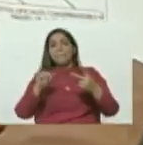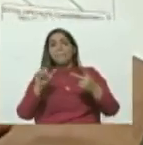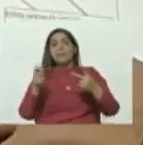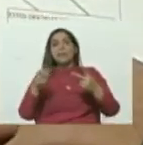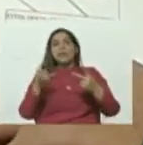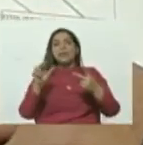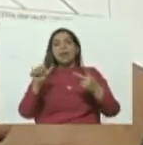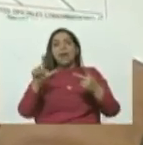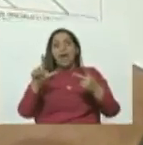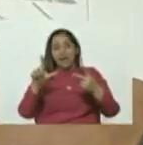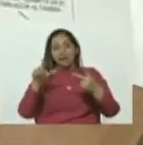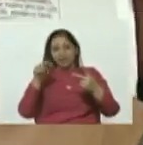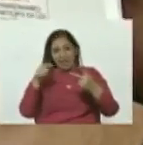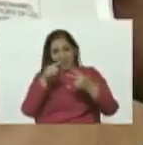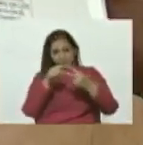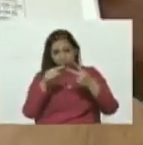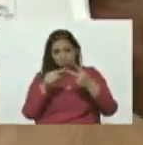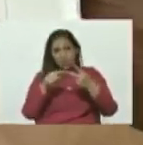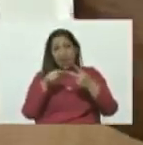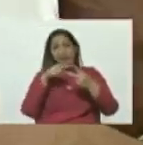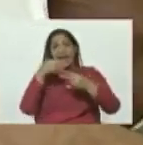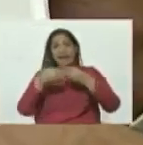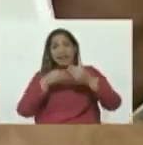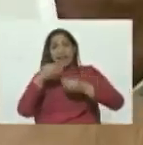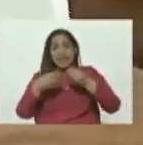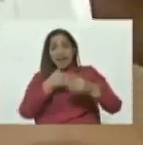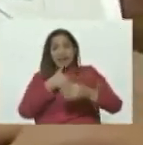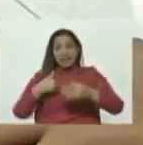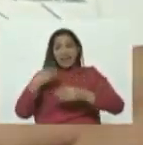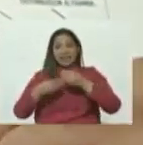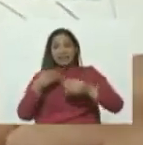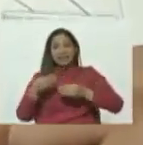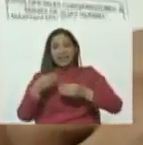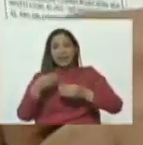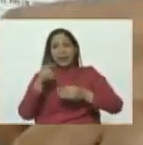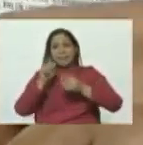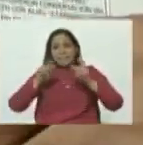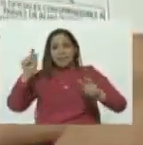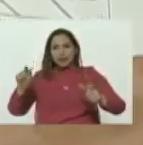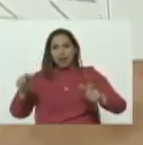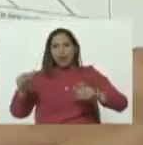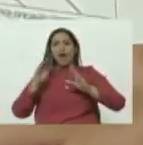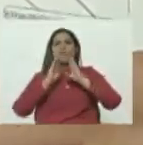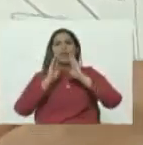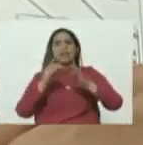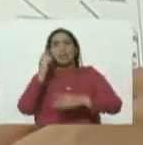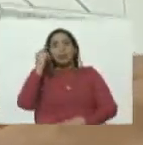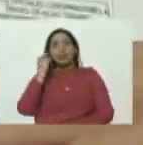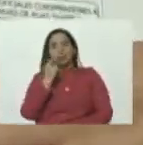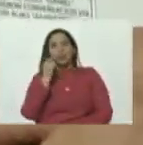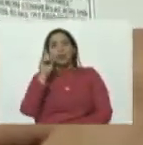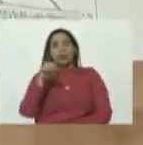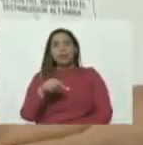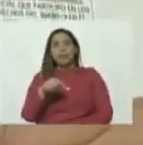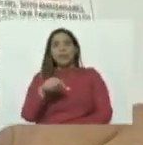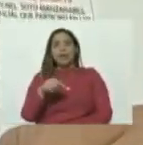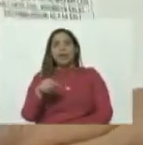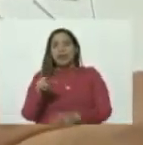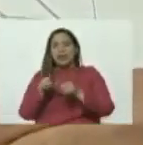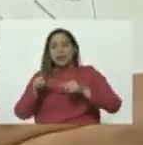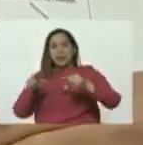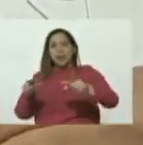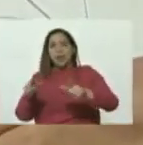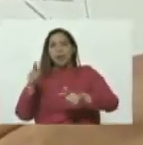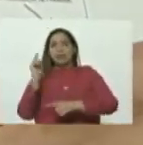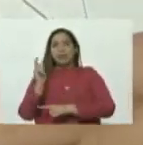iban a apostar esas tanquetas y francotiradores en la avenida Sucre y en el rincón del taxista para asesinar